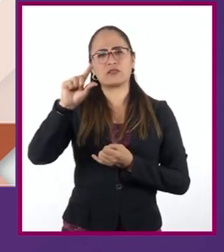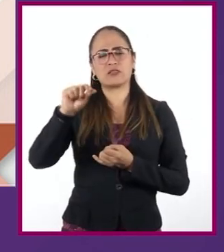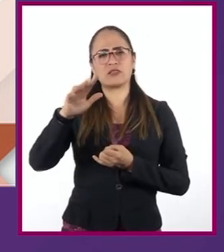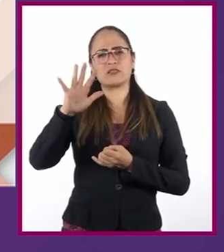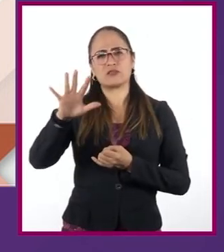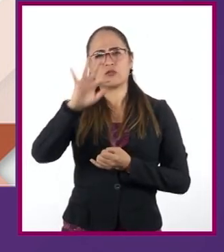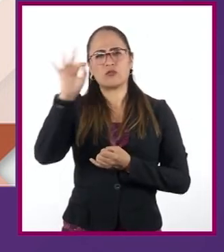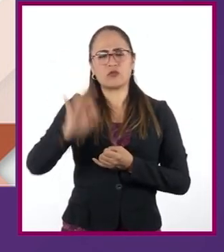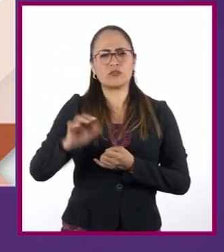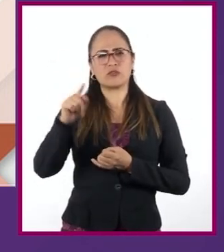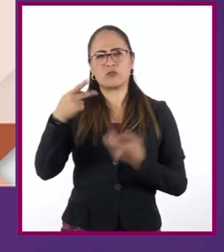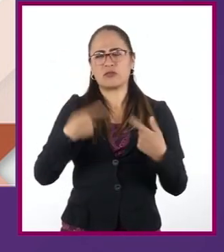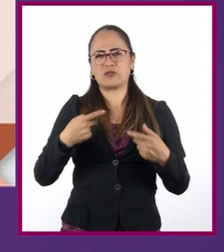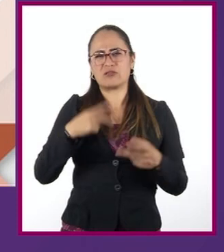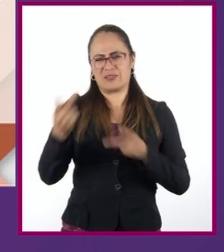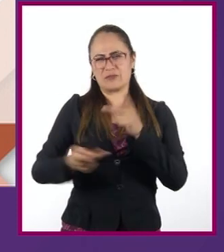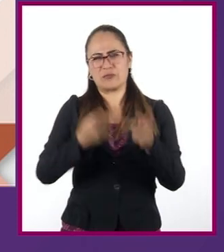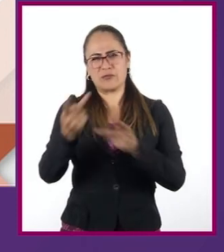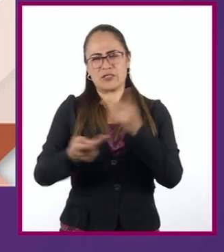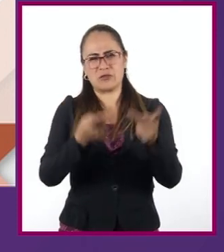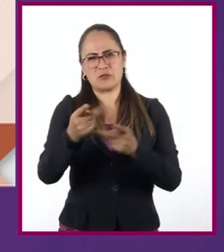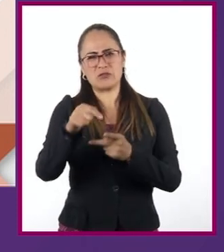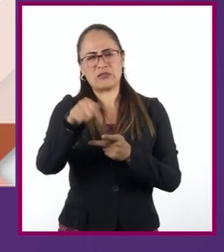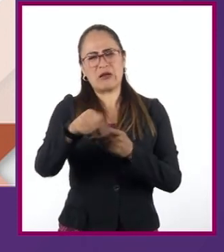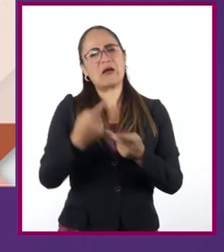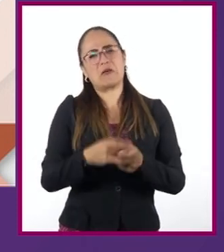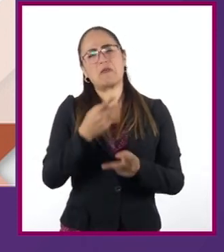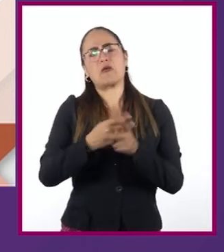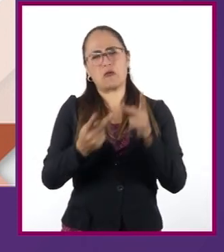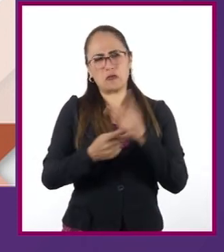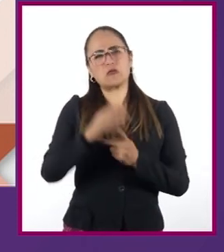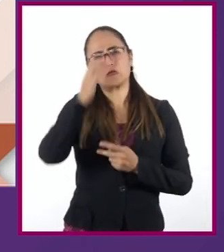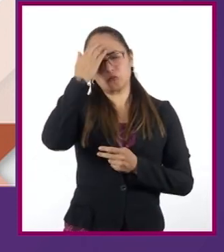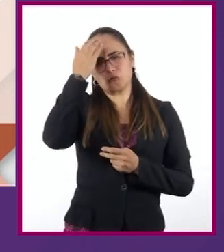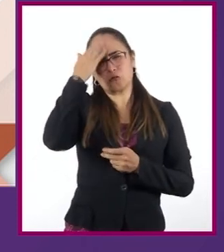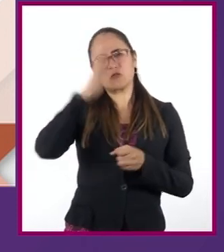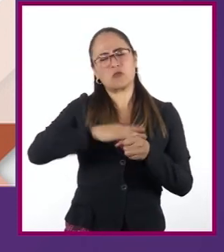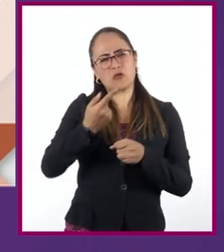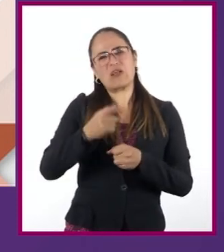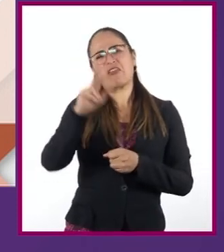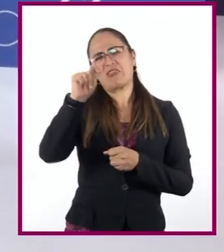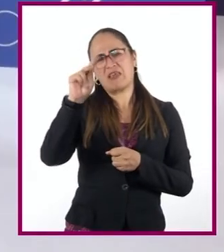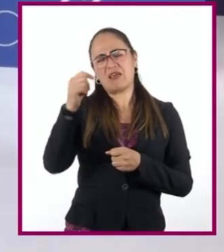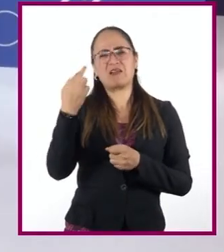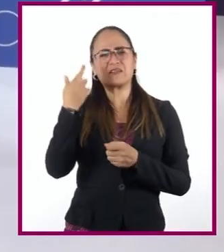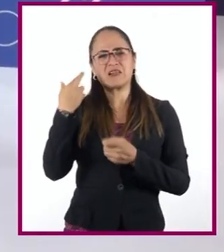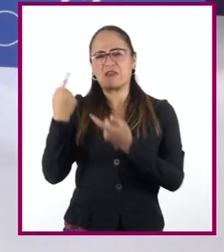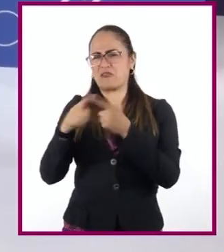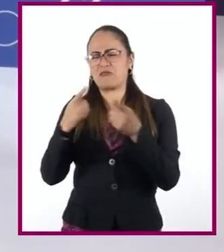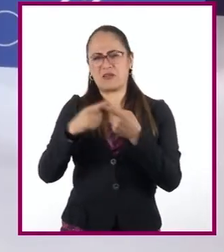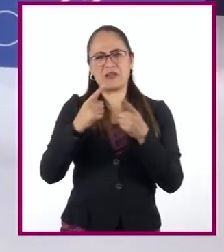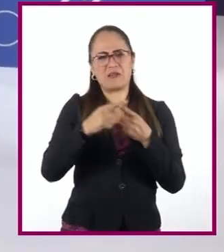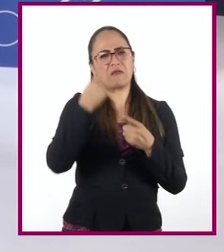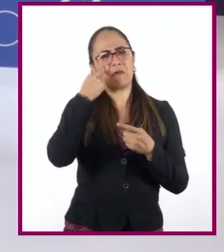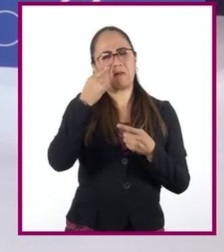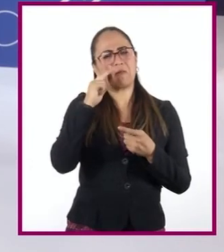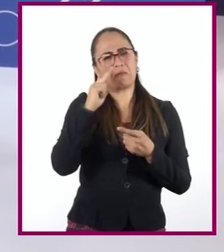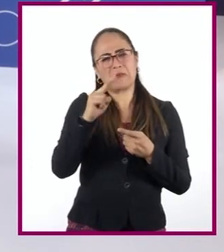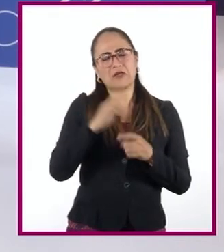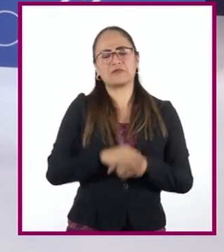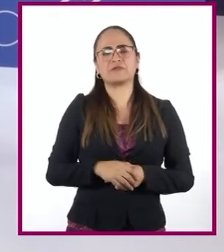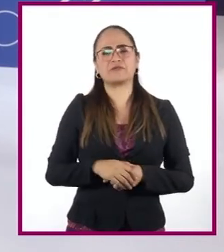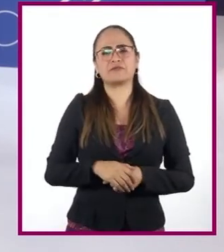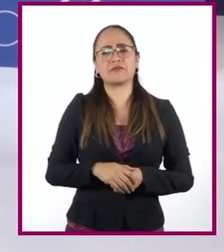de los encuestados conocen los productos que consumen por anuncios publicitarios. Para ordenar sus